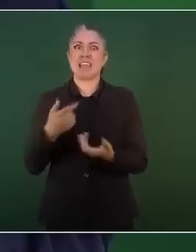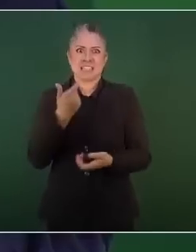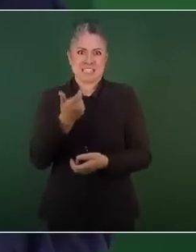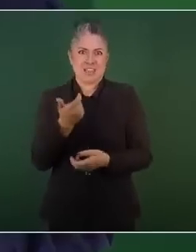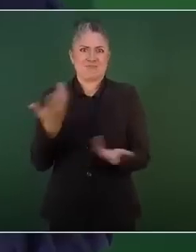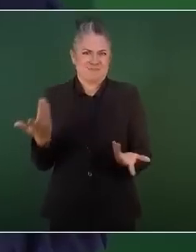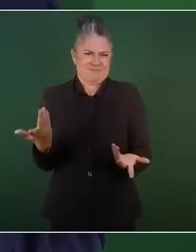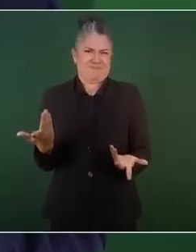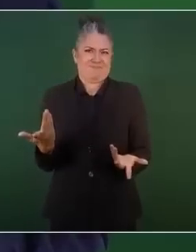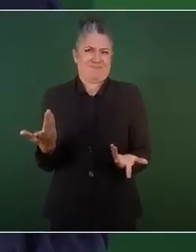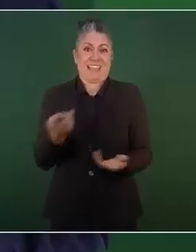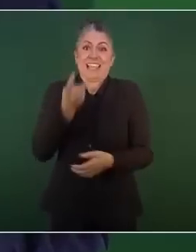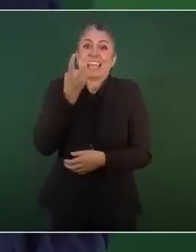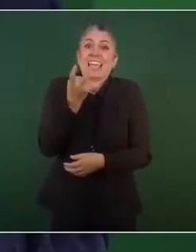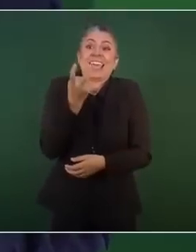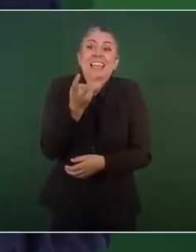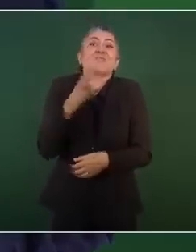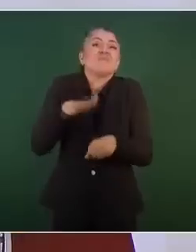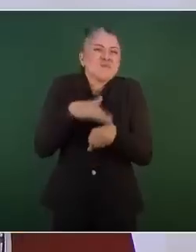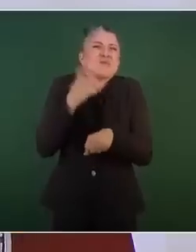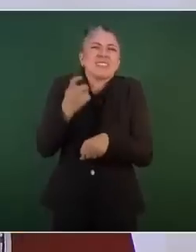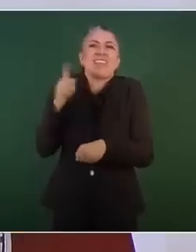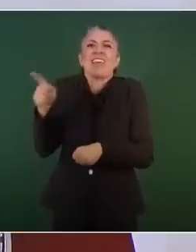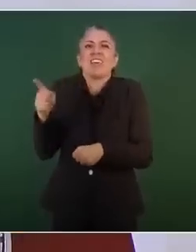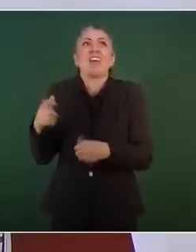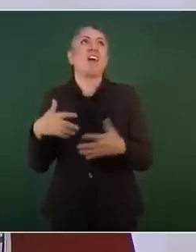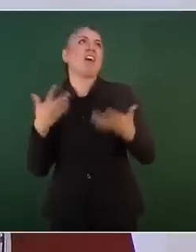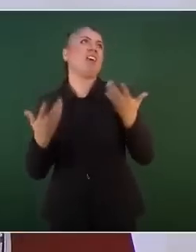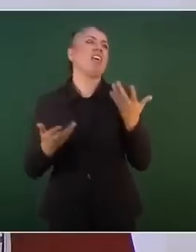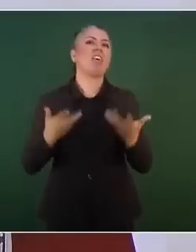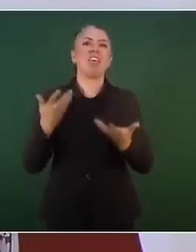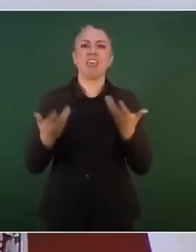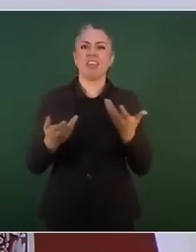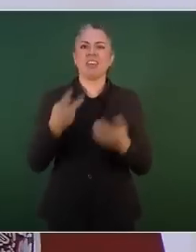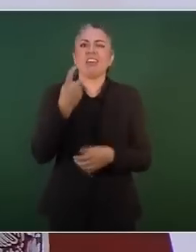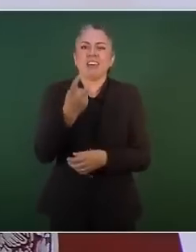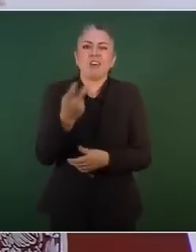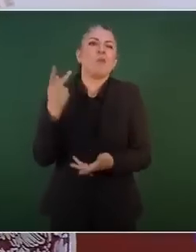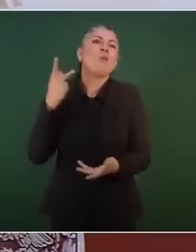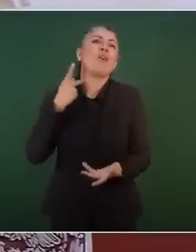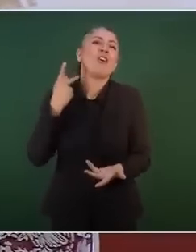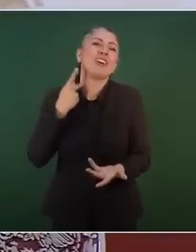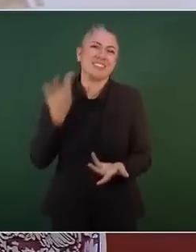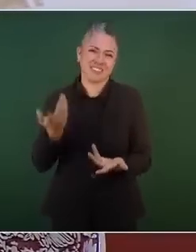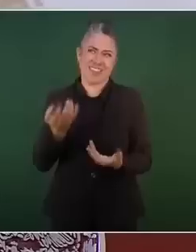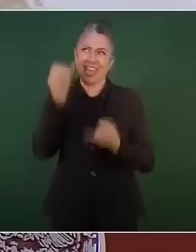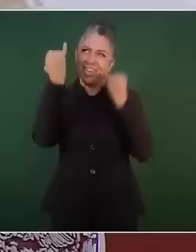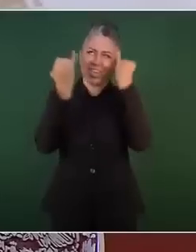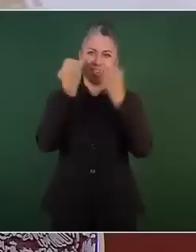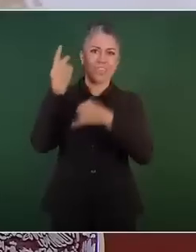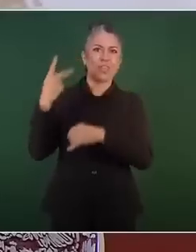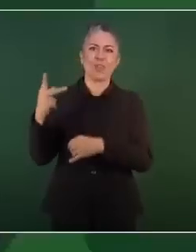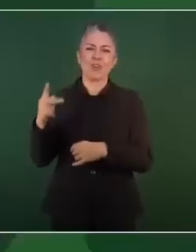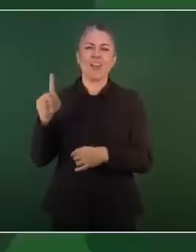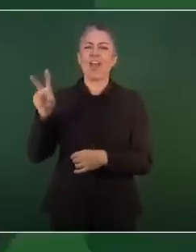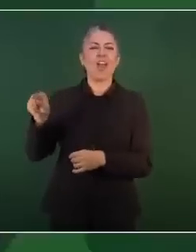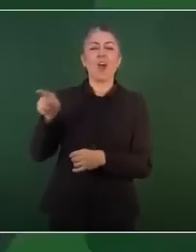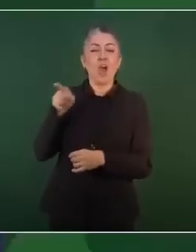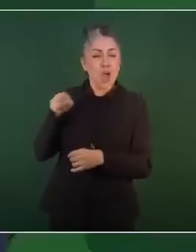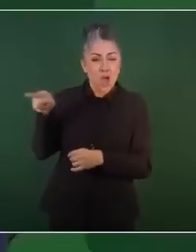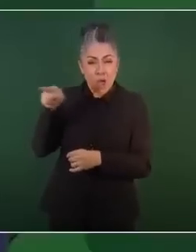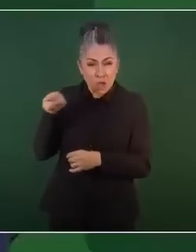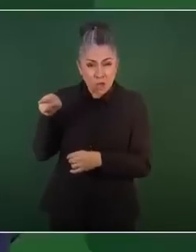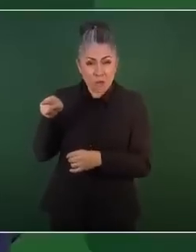Ese es el fondo del asunto, es un asunto político, es un asunto ideológico. No es que les preocupen los